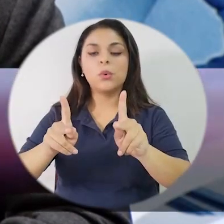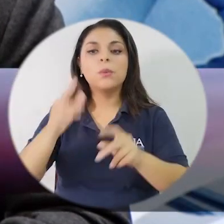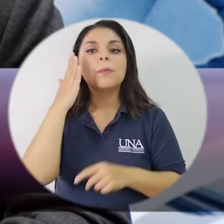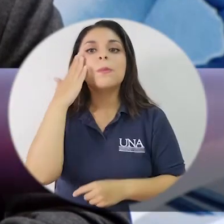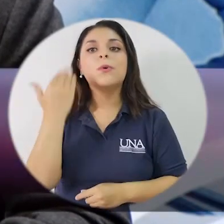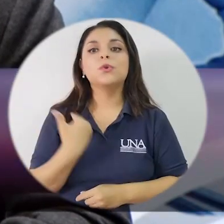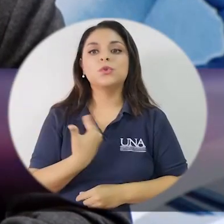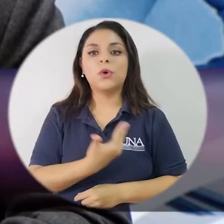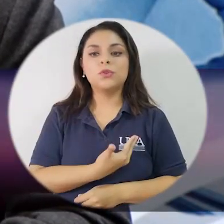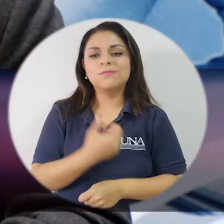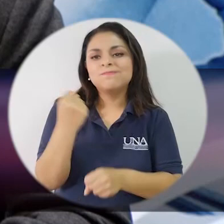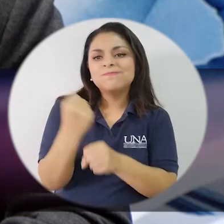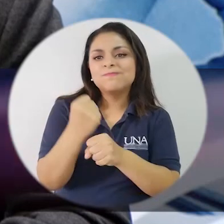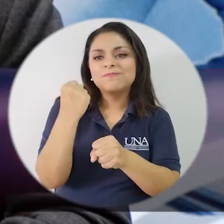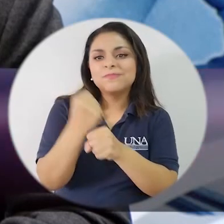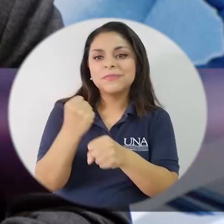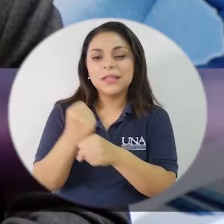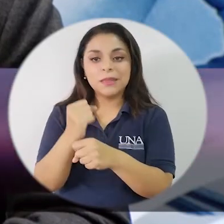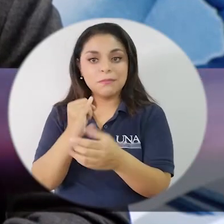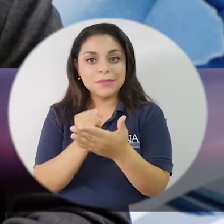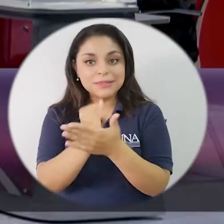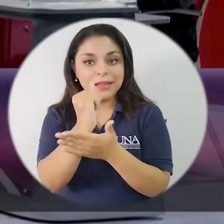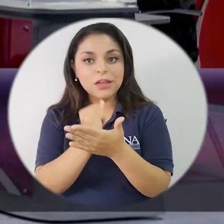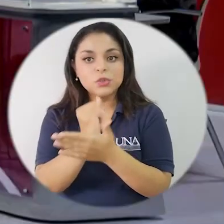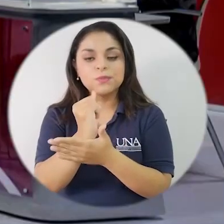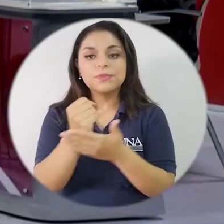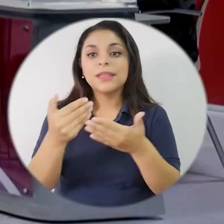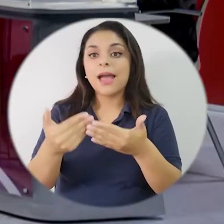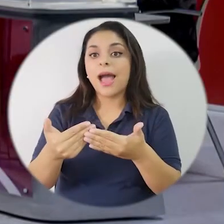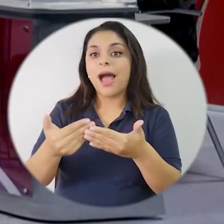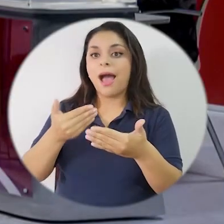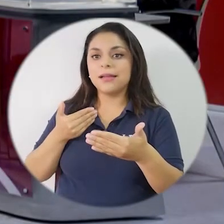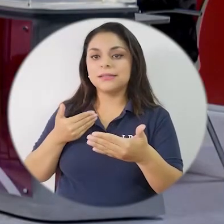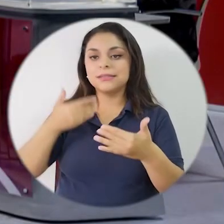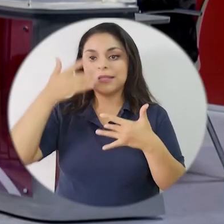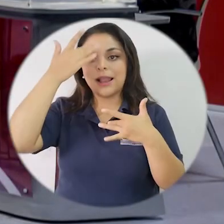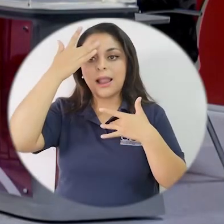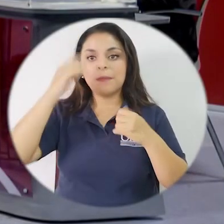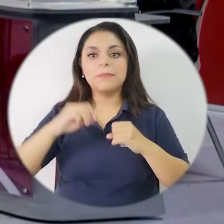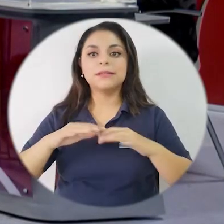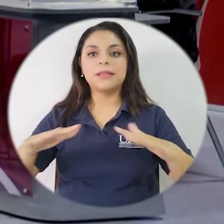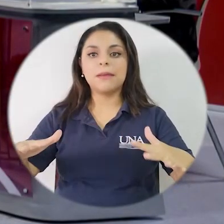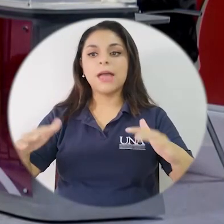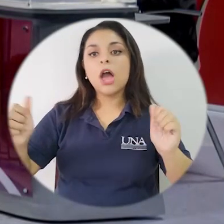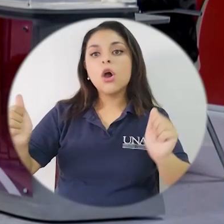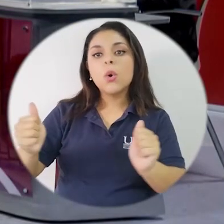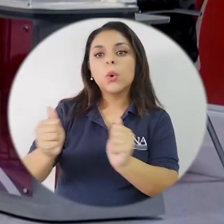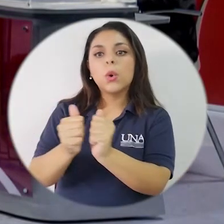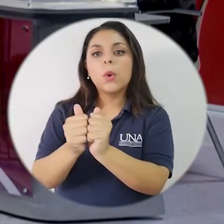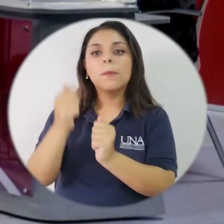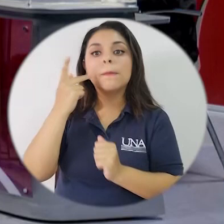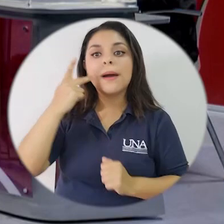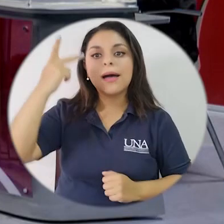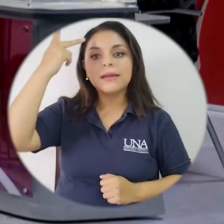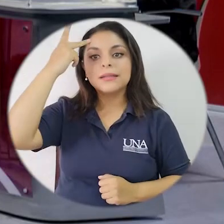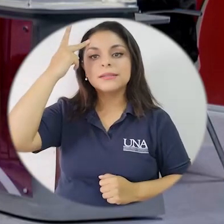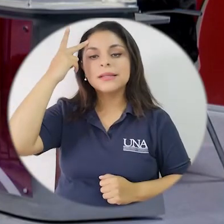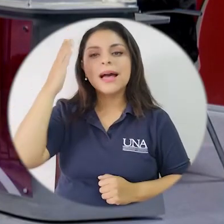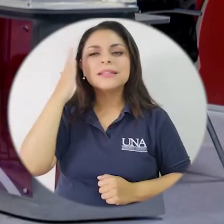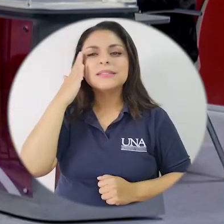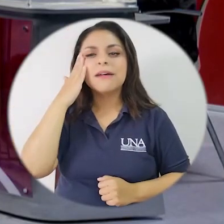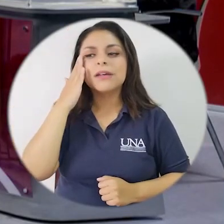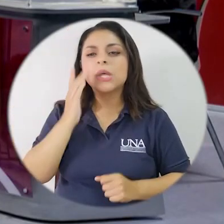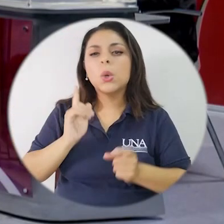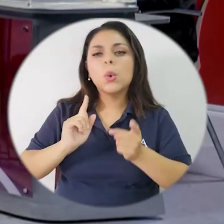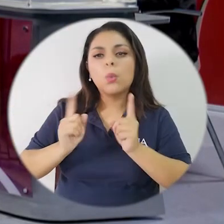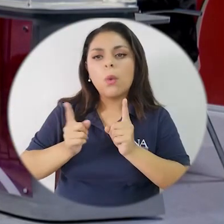un trabajo de investigación antes de la pandemia con padres desde un punto de vista más cualitativo, que se estuvo